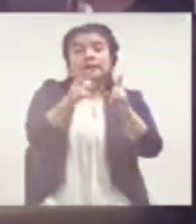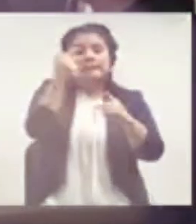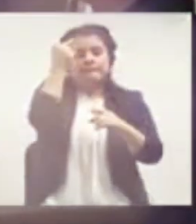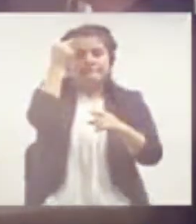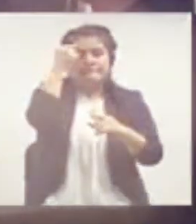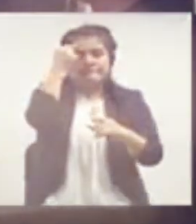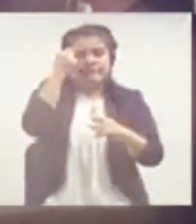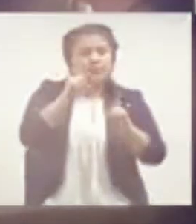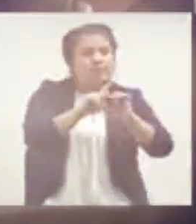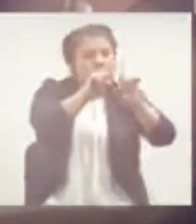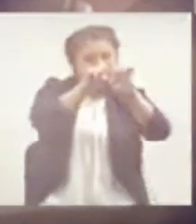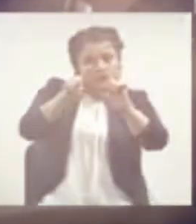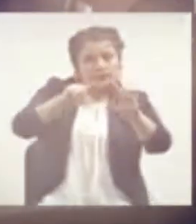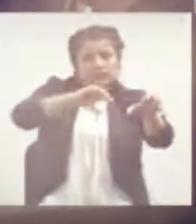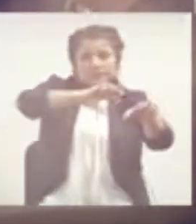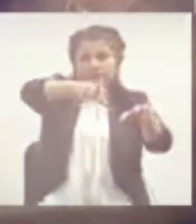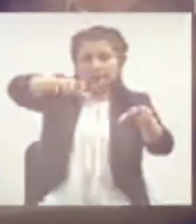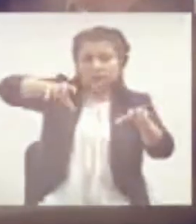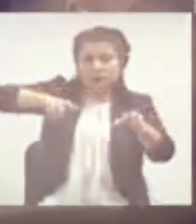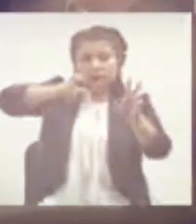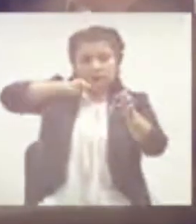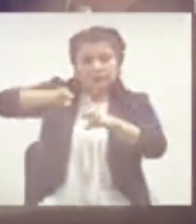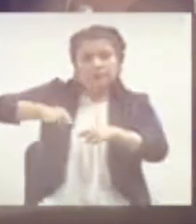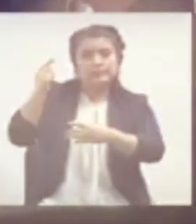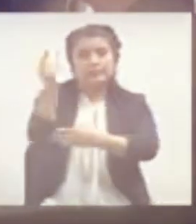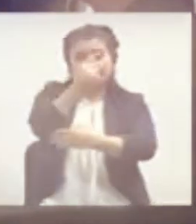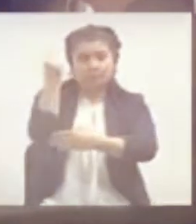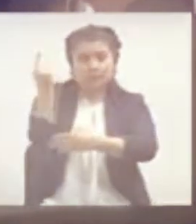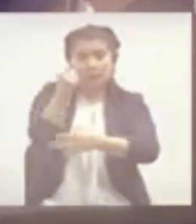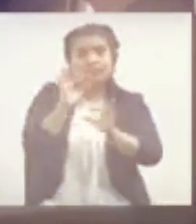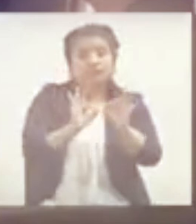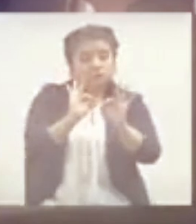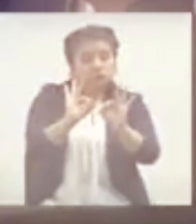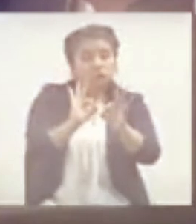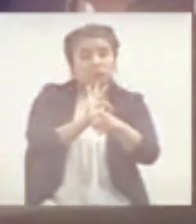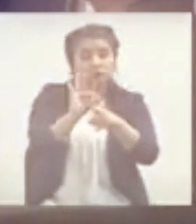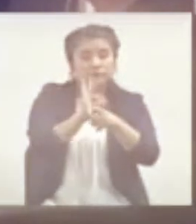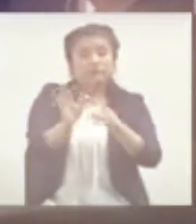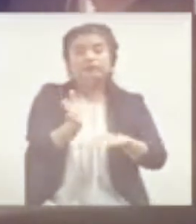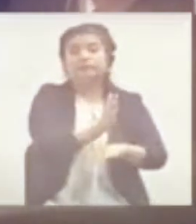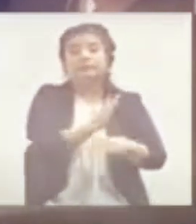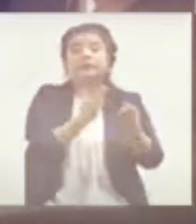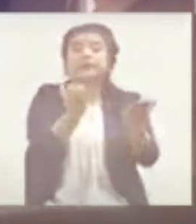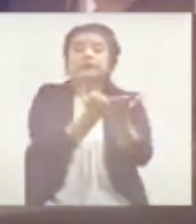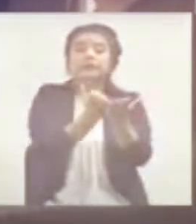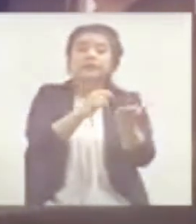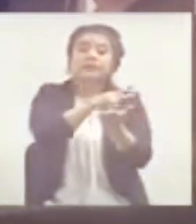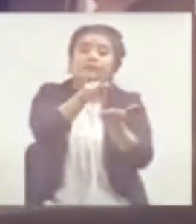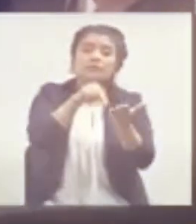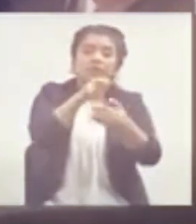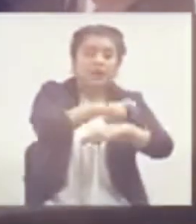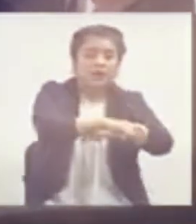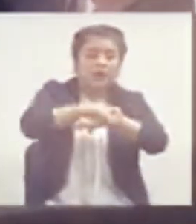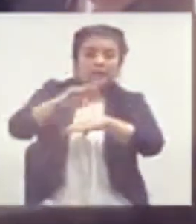diversos sectores ha sido factores claves en su éxito. De la Escuela Nacional Central de Agricultura,